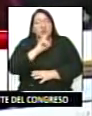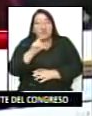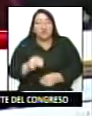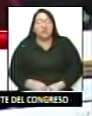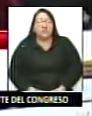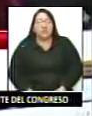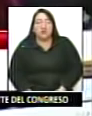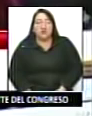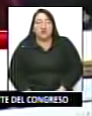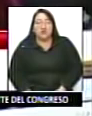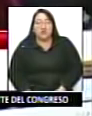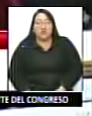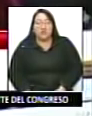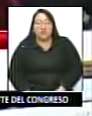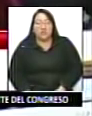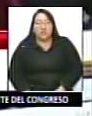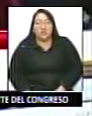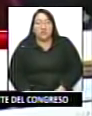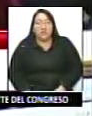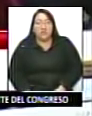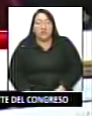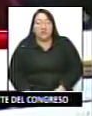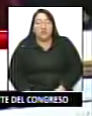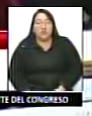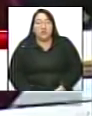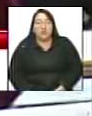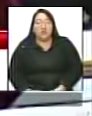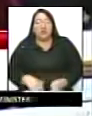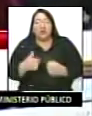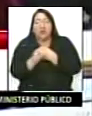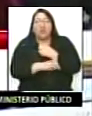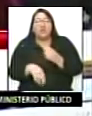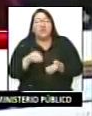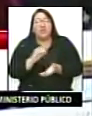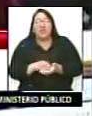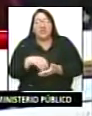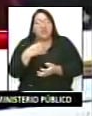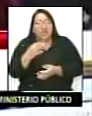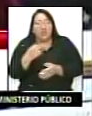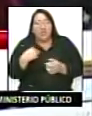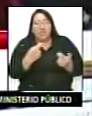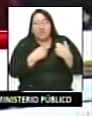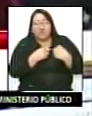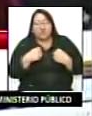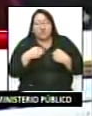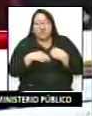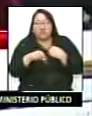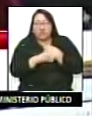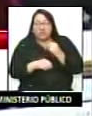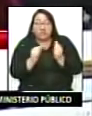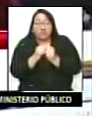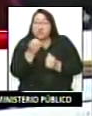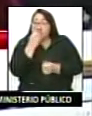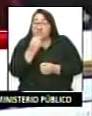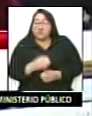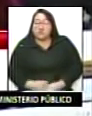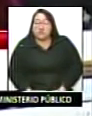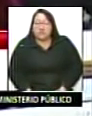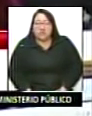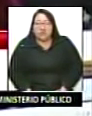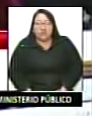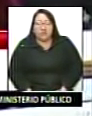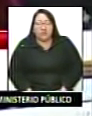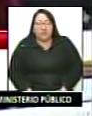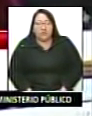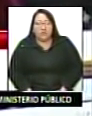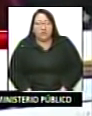Unidos y a otros países más, que siempre representando a nuestro país con la gastronomía. Y una de